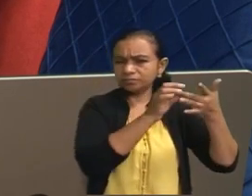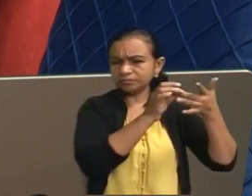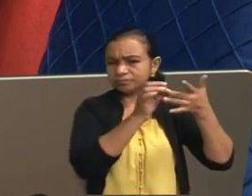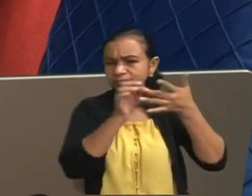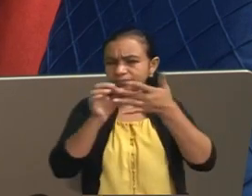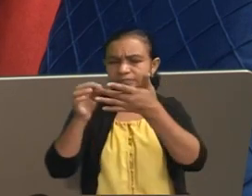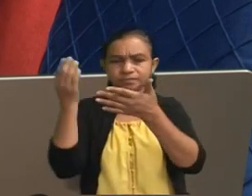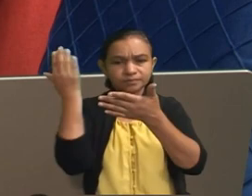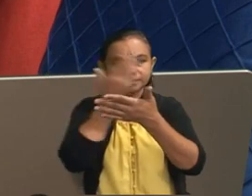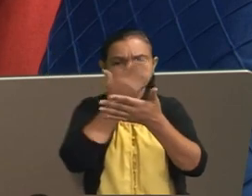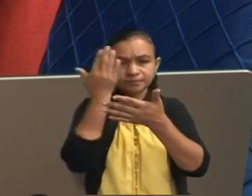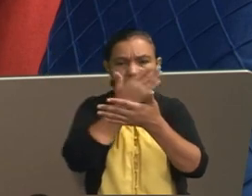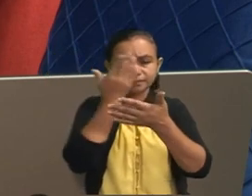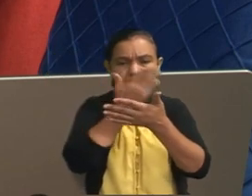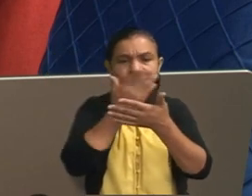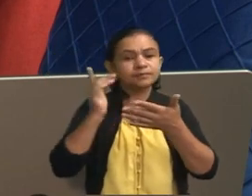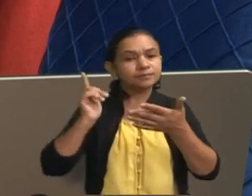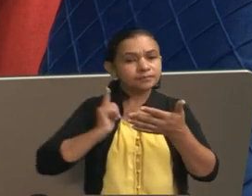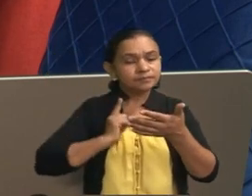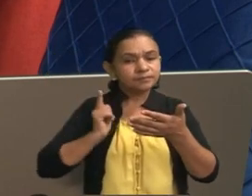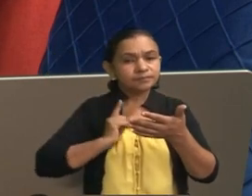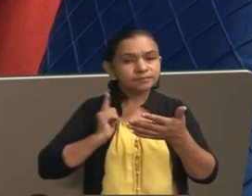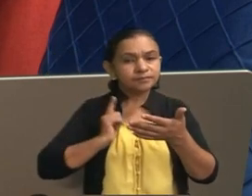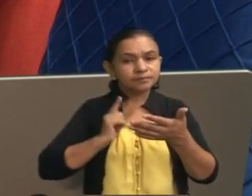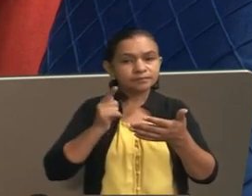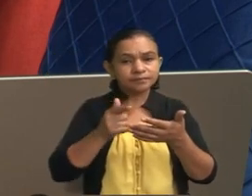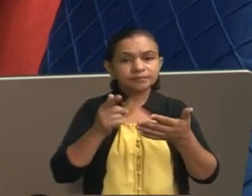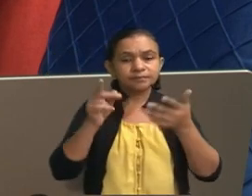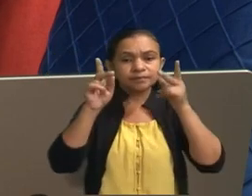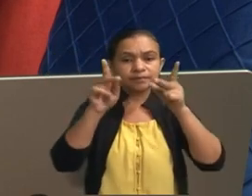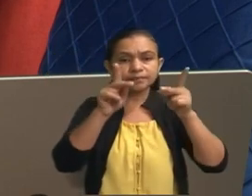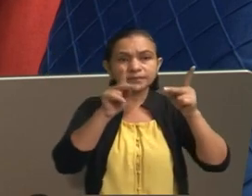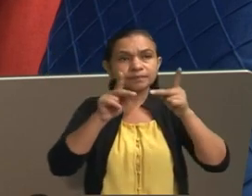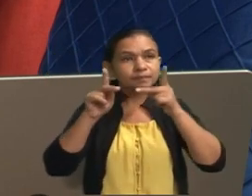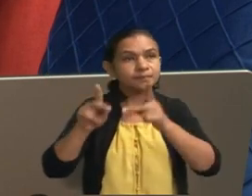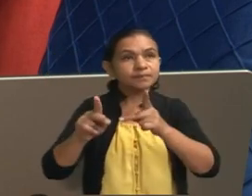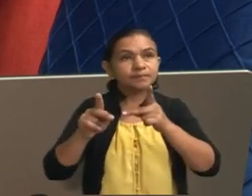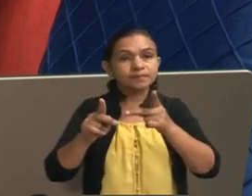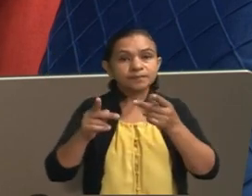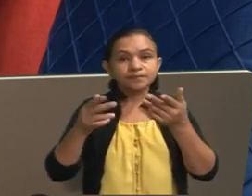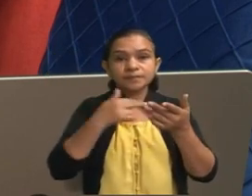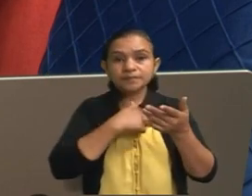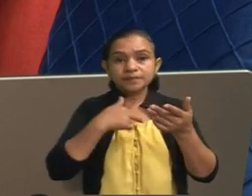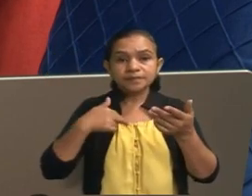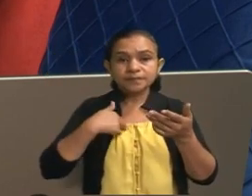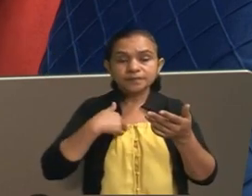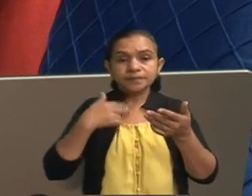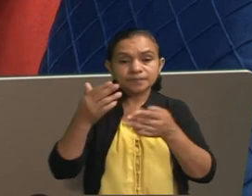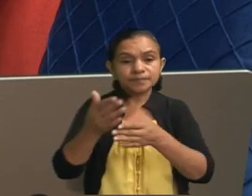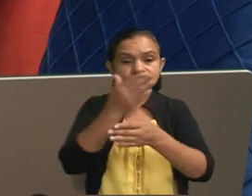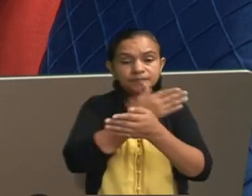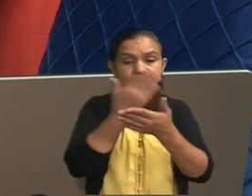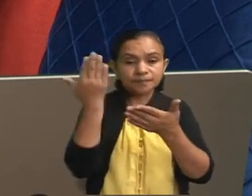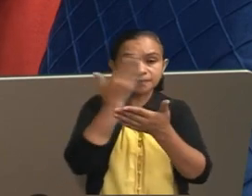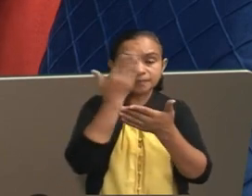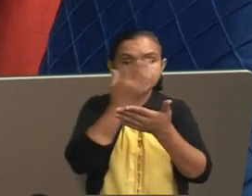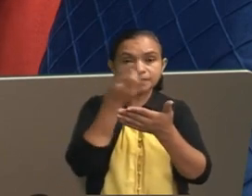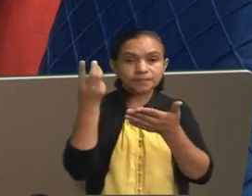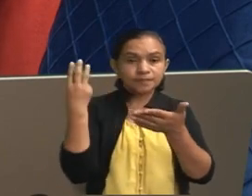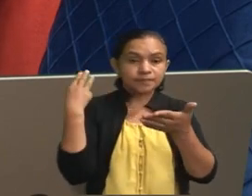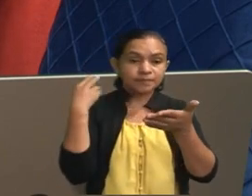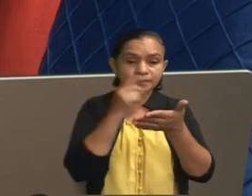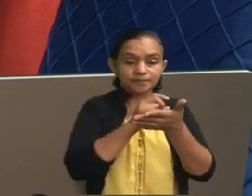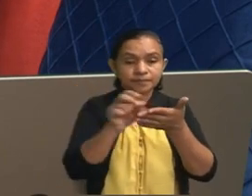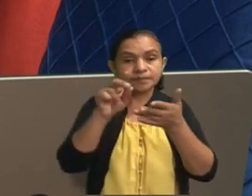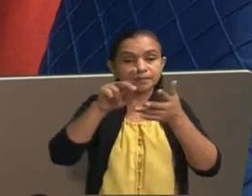centro. Okay. Anteriormente ya tuvimos otras personas que hicieron su maestría antes de comenzar el